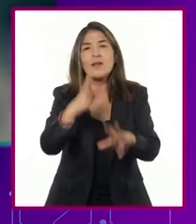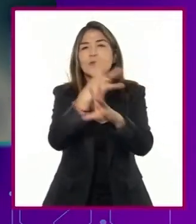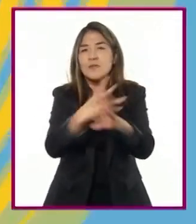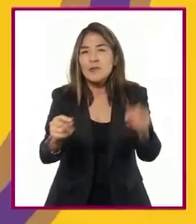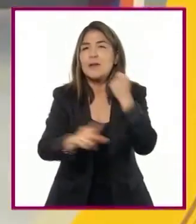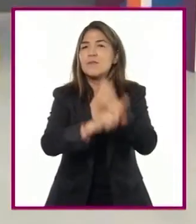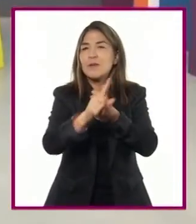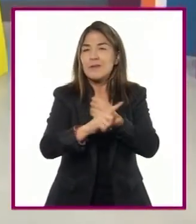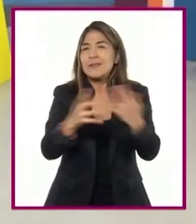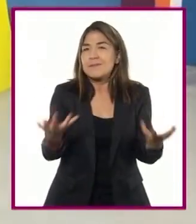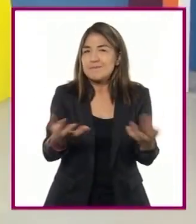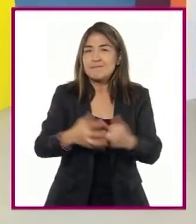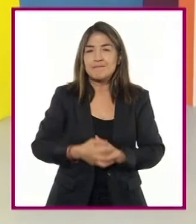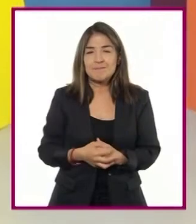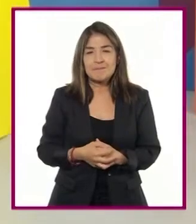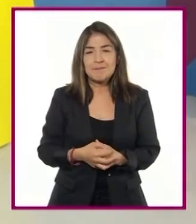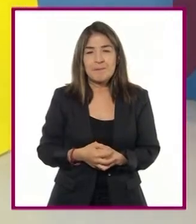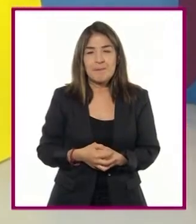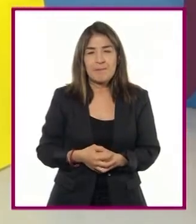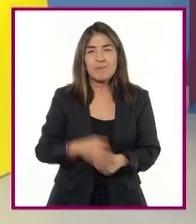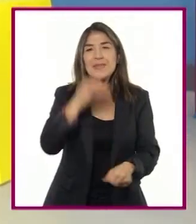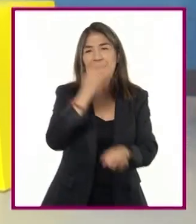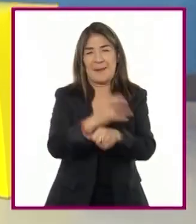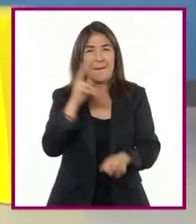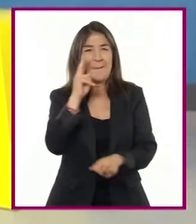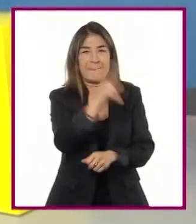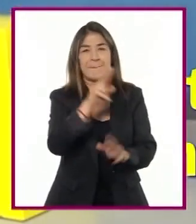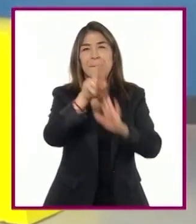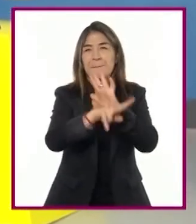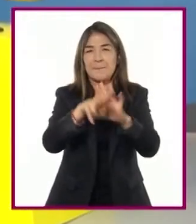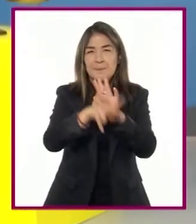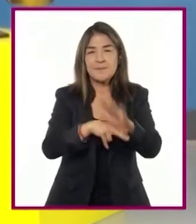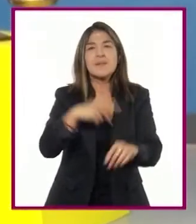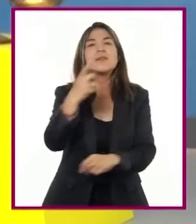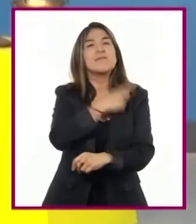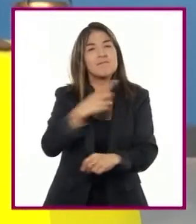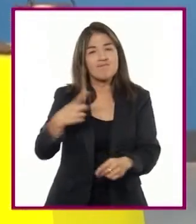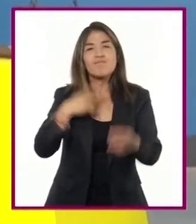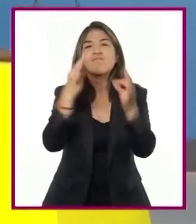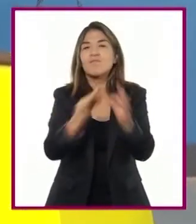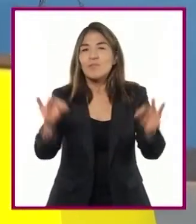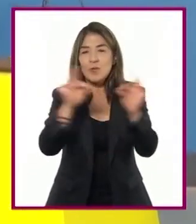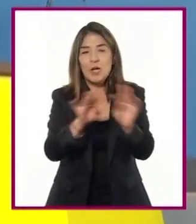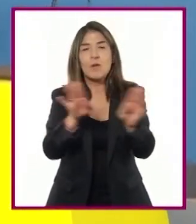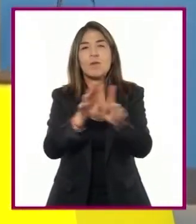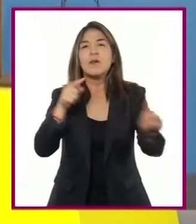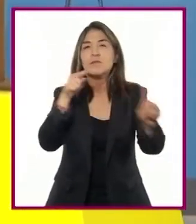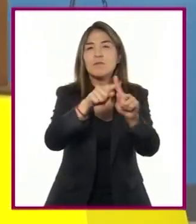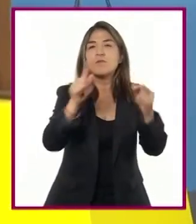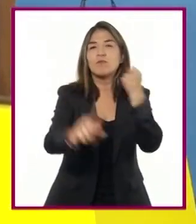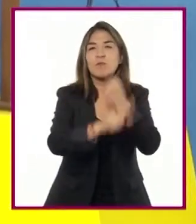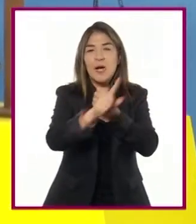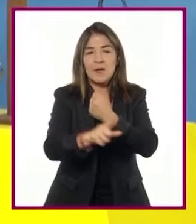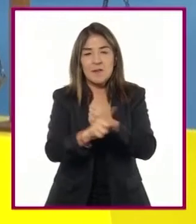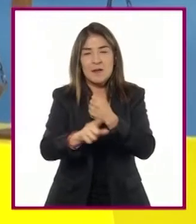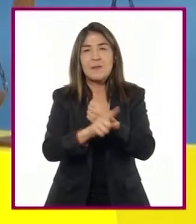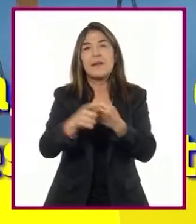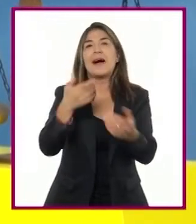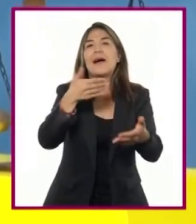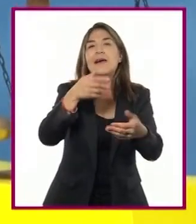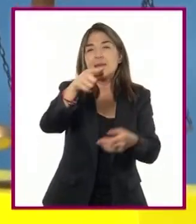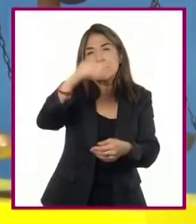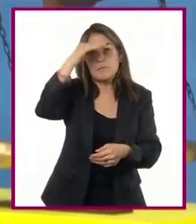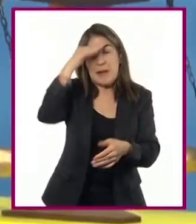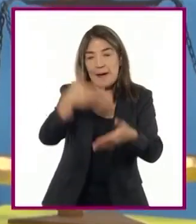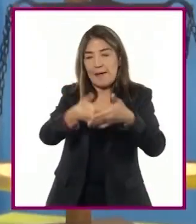conflictos? Como pudimos escuchar en el video, es importante detectar la magnitud de los conflictos antes de actuar,